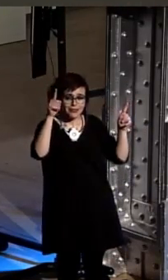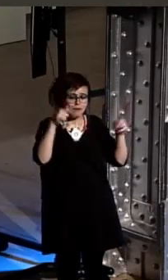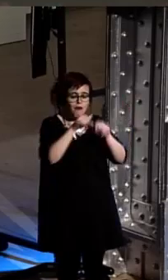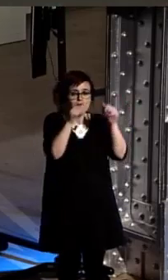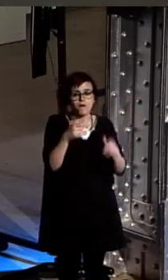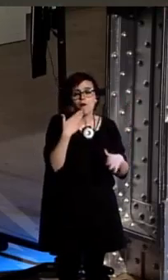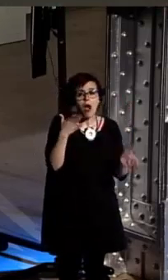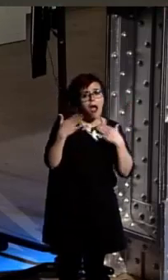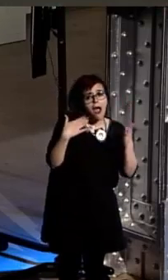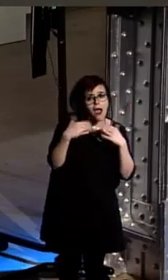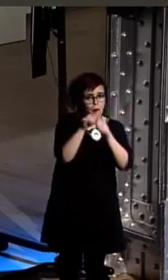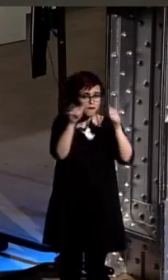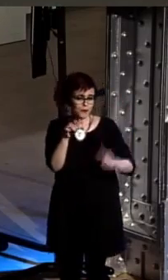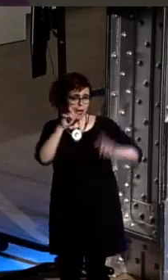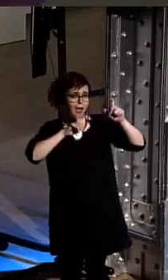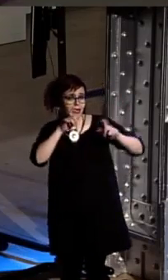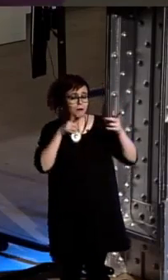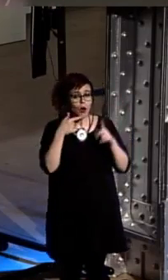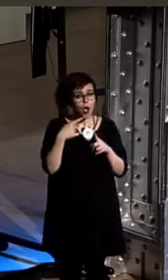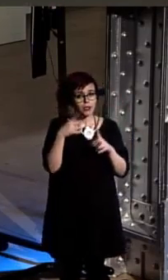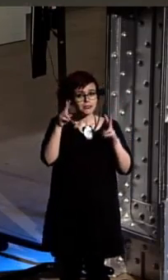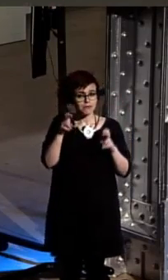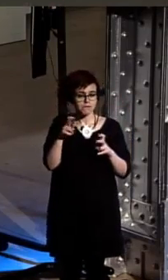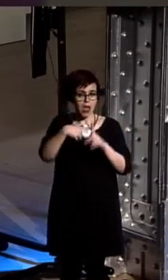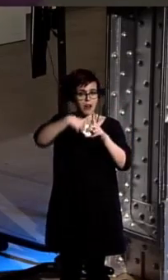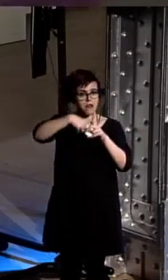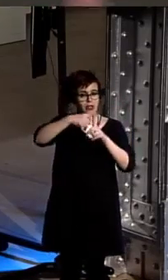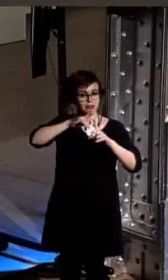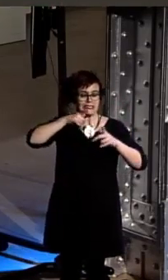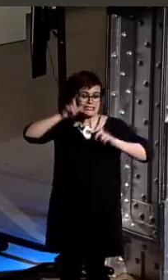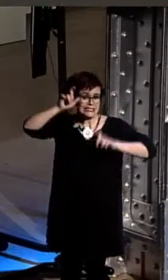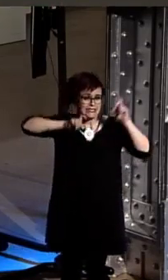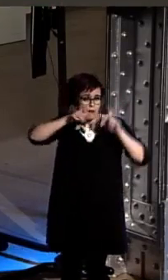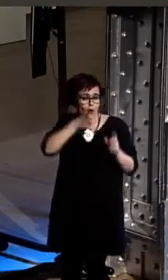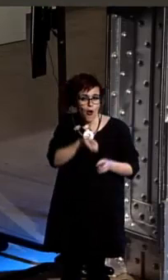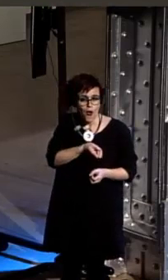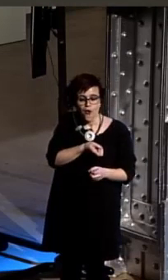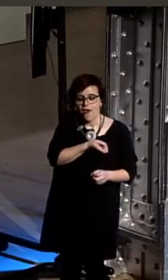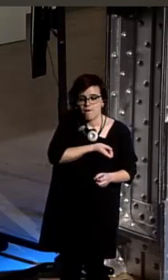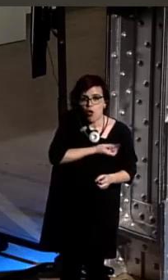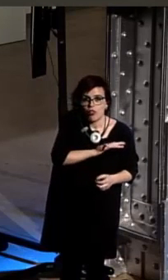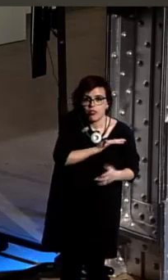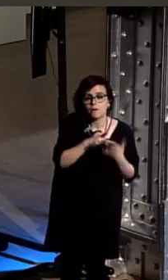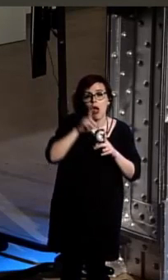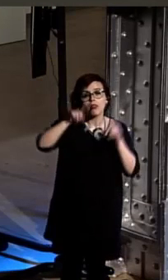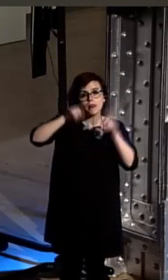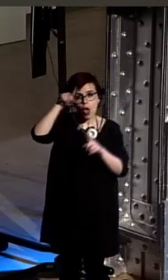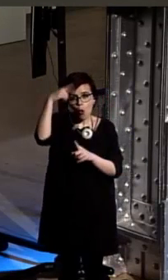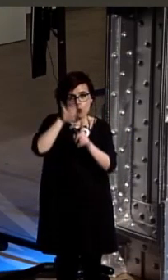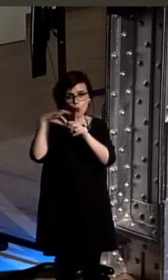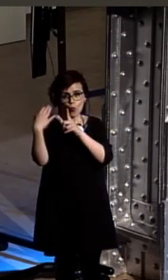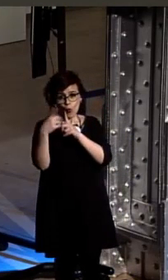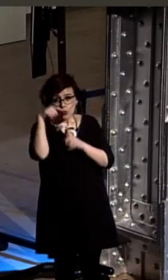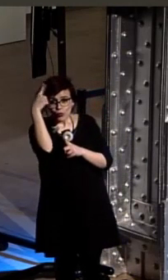están conversando tranquilamente, ¿no? Porque el nivel de activación y de exageración de las emociones es muy diferente, ¿no? Según las culturas. Entonces es algo que también